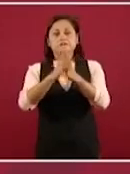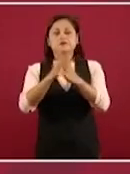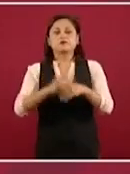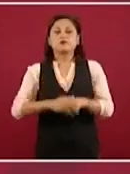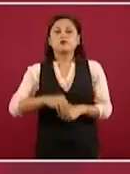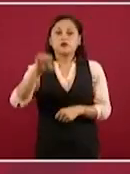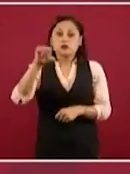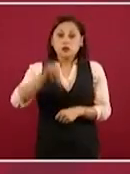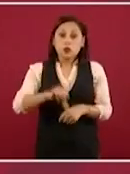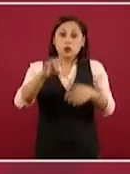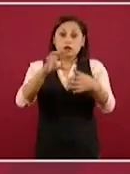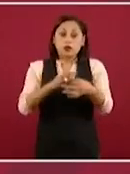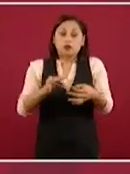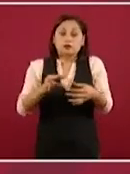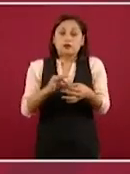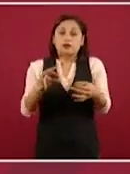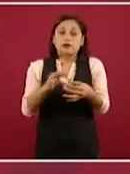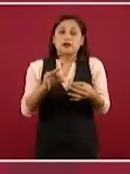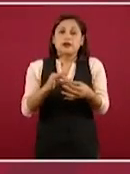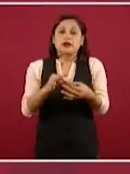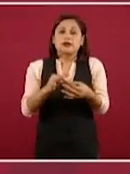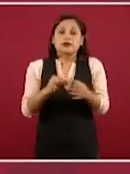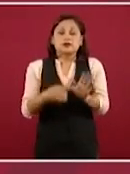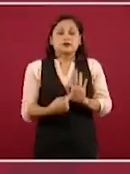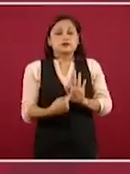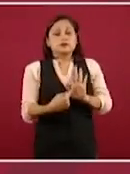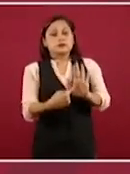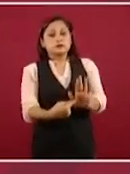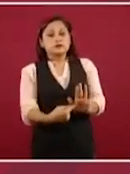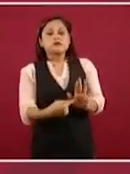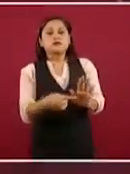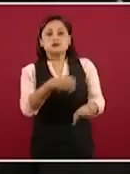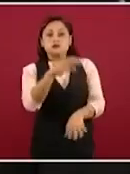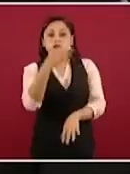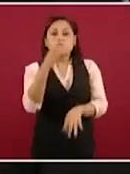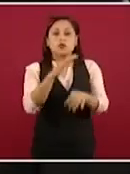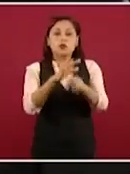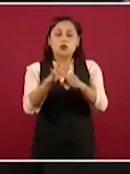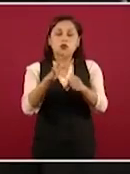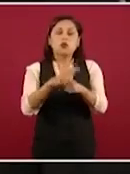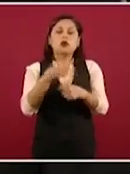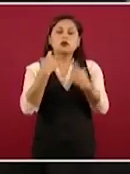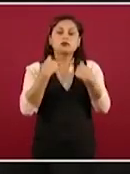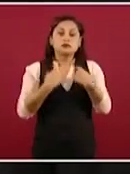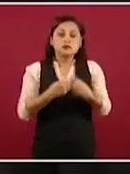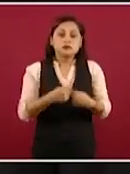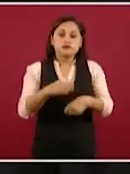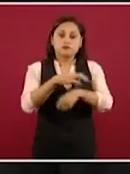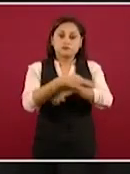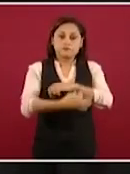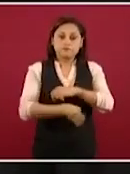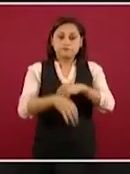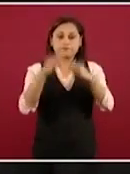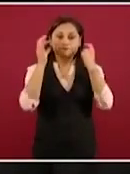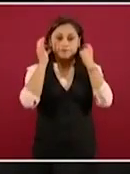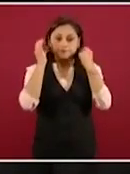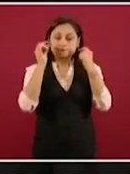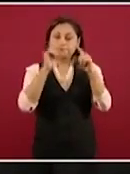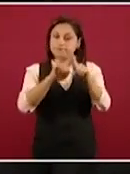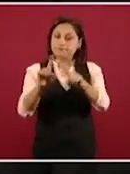ahora las joyas que se van a subastar